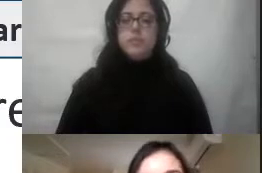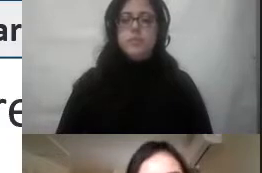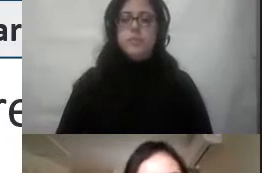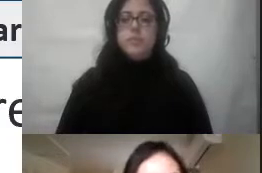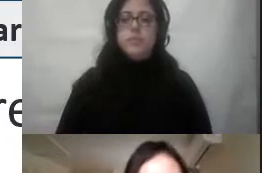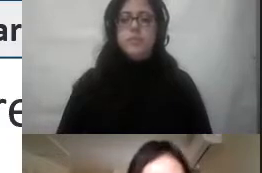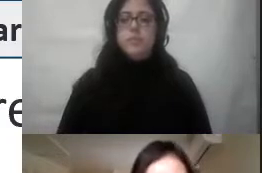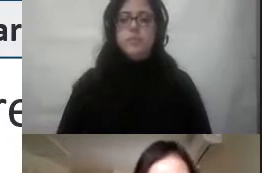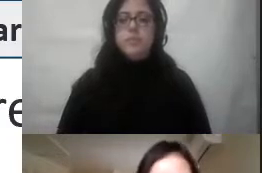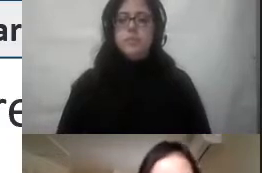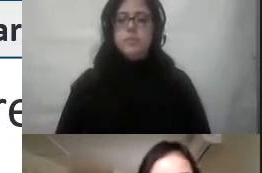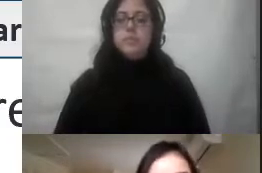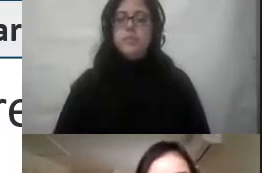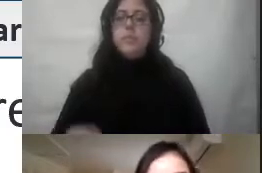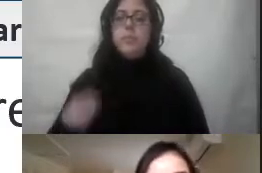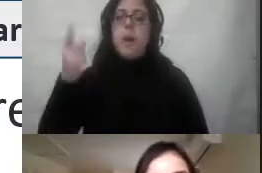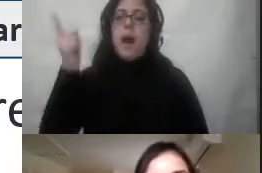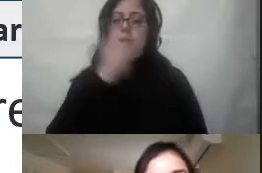al final del proceso,